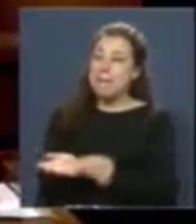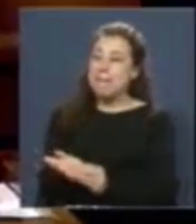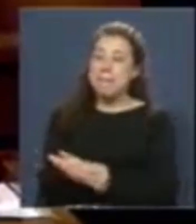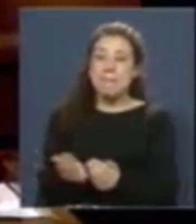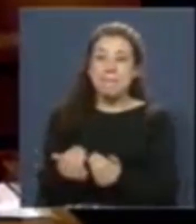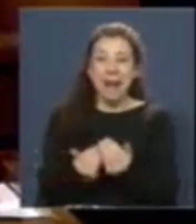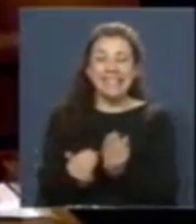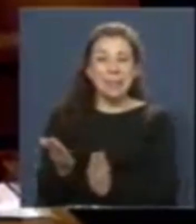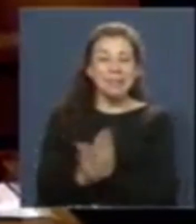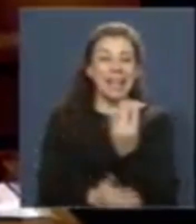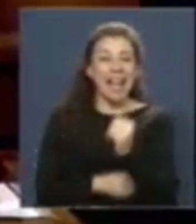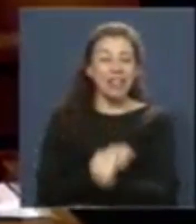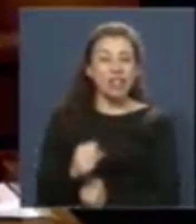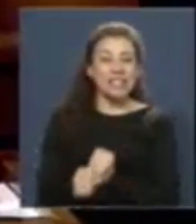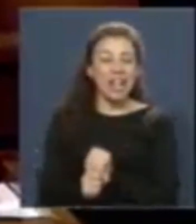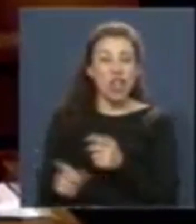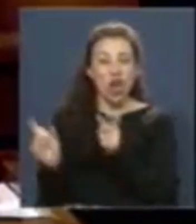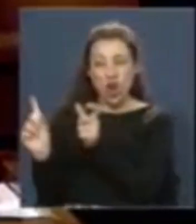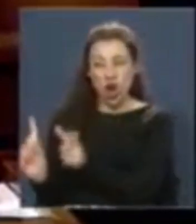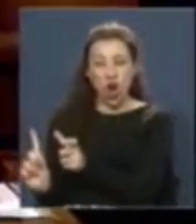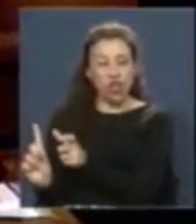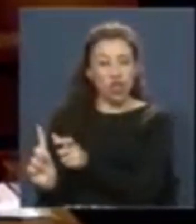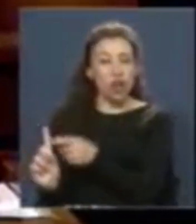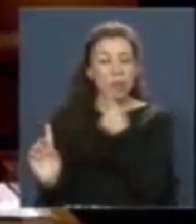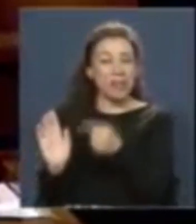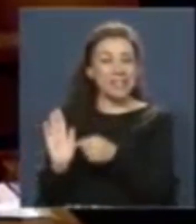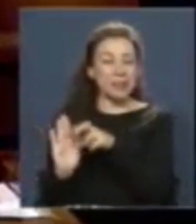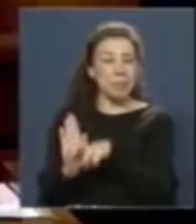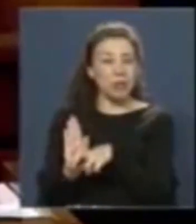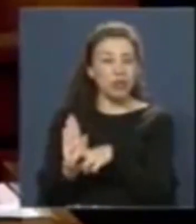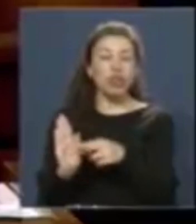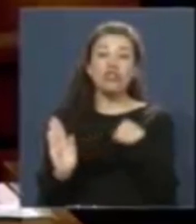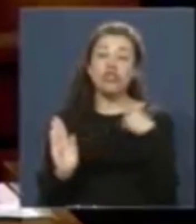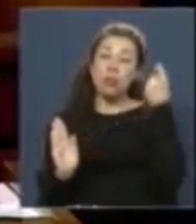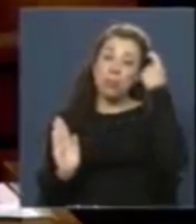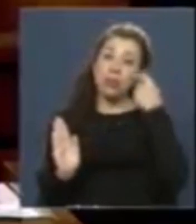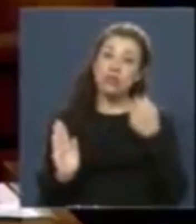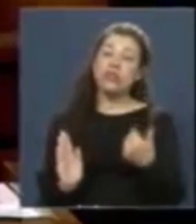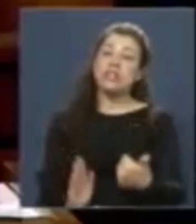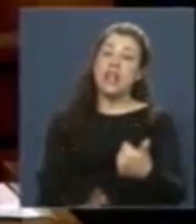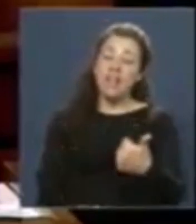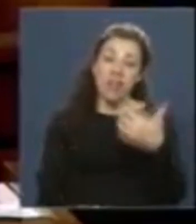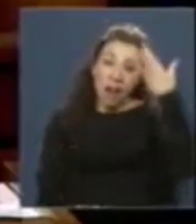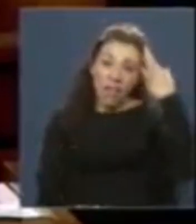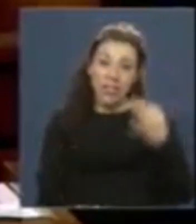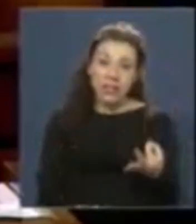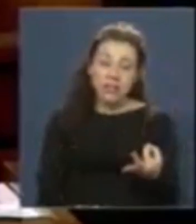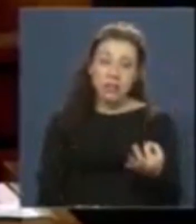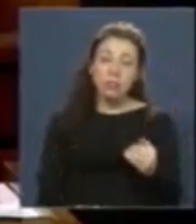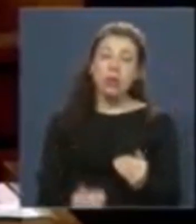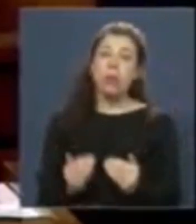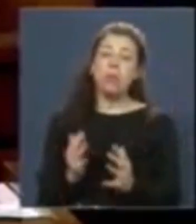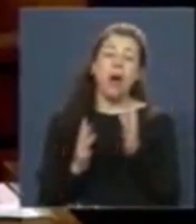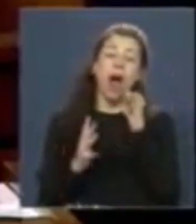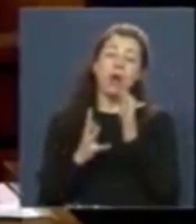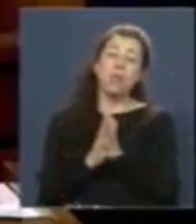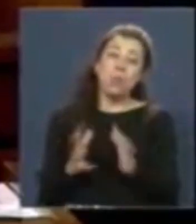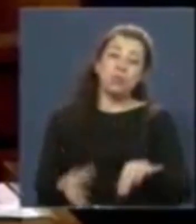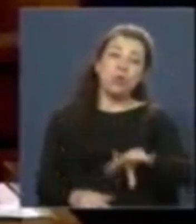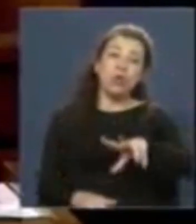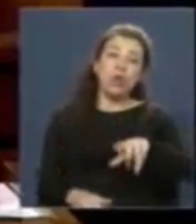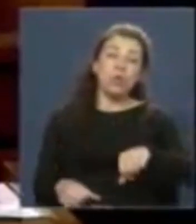partir de los 14 años, tal como lo plantea el proyecto original, me parece una medida adecuada considerando la alta presencia de